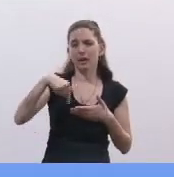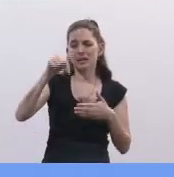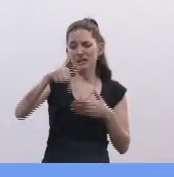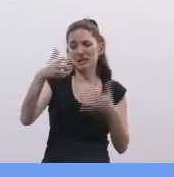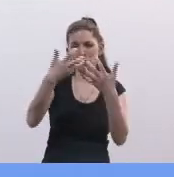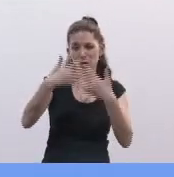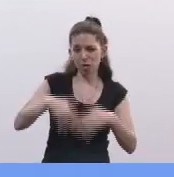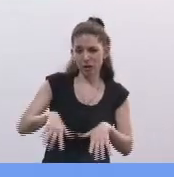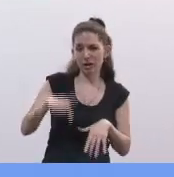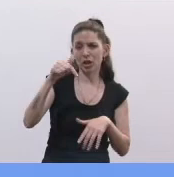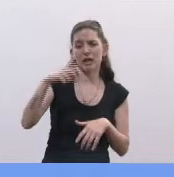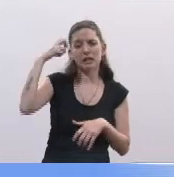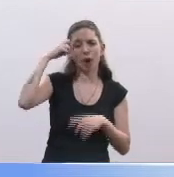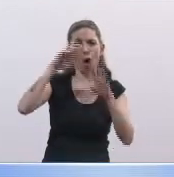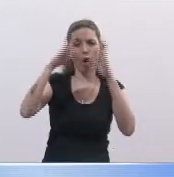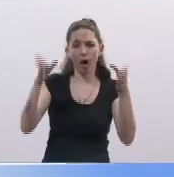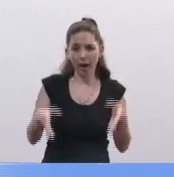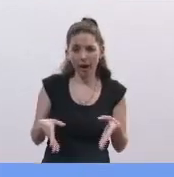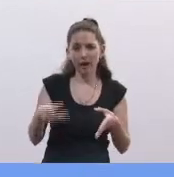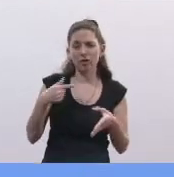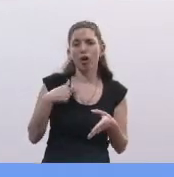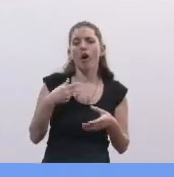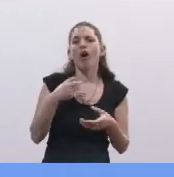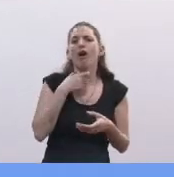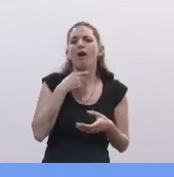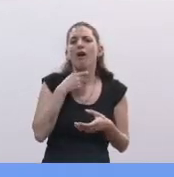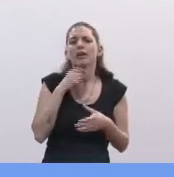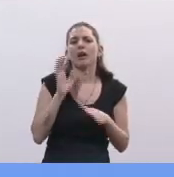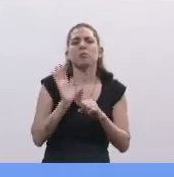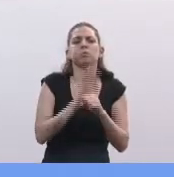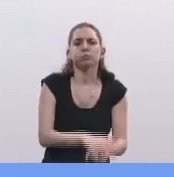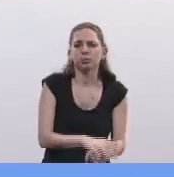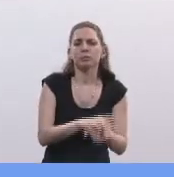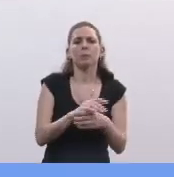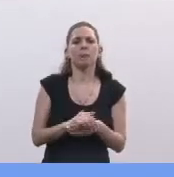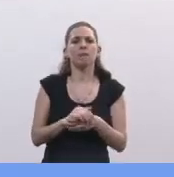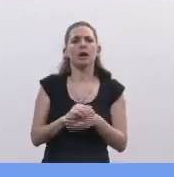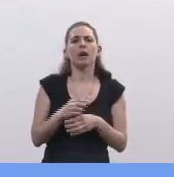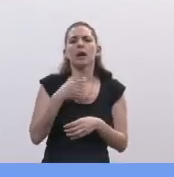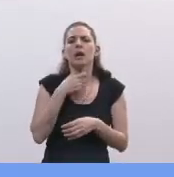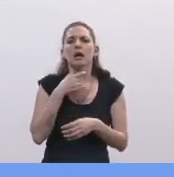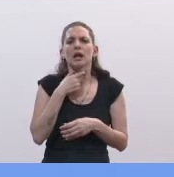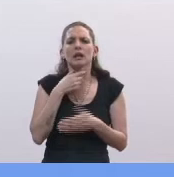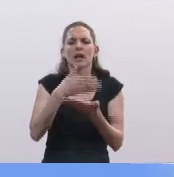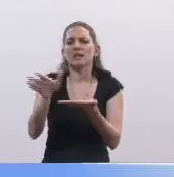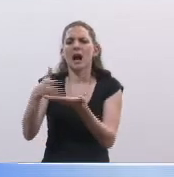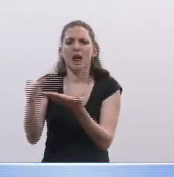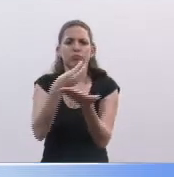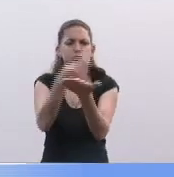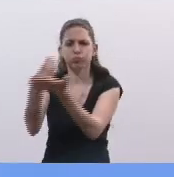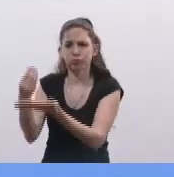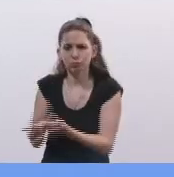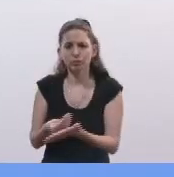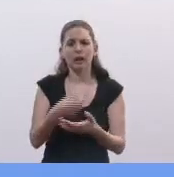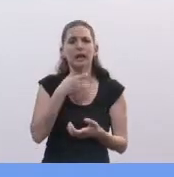de que este proyecto y que este Congreso quiere condicionarlos, quiere sacarlo de sus cargos,